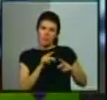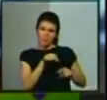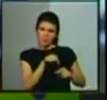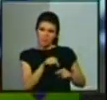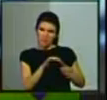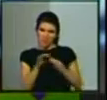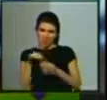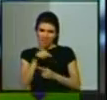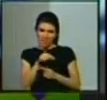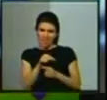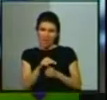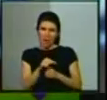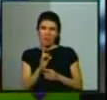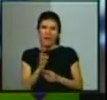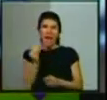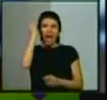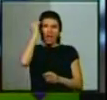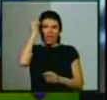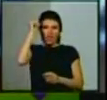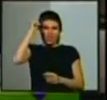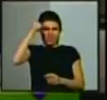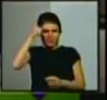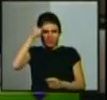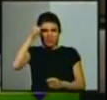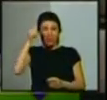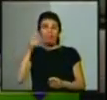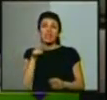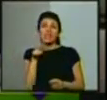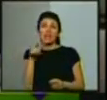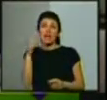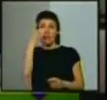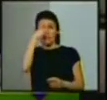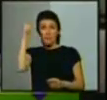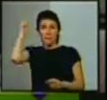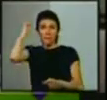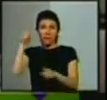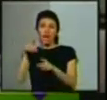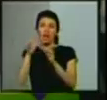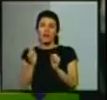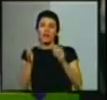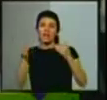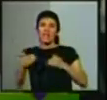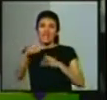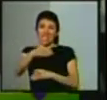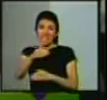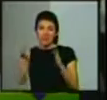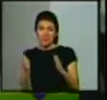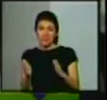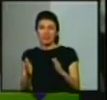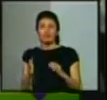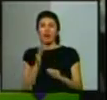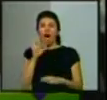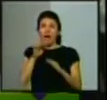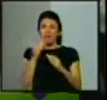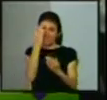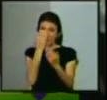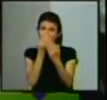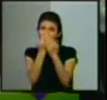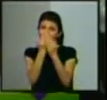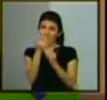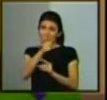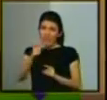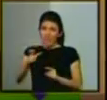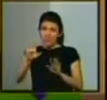Mandela de poder establecer los límites, a ratos tener que enfrentarse a su propia gente, porque después de